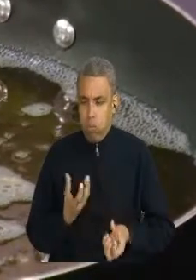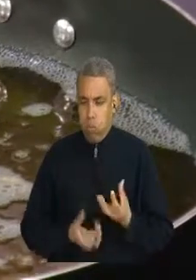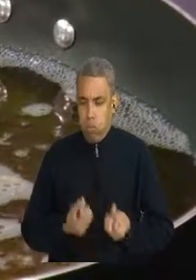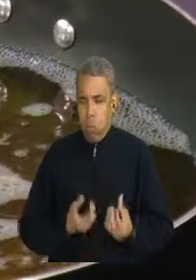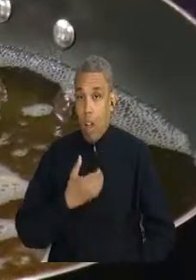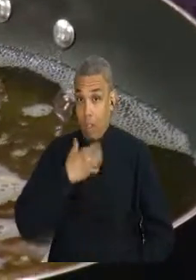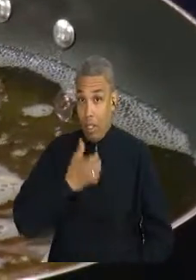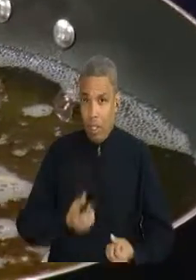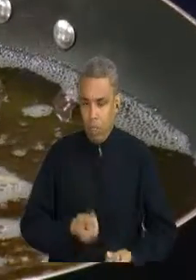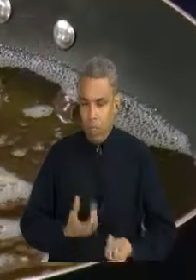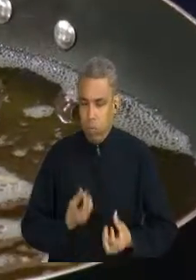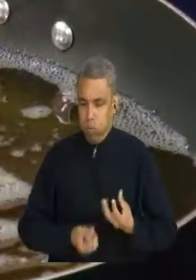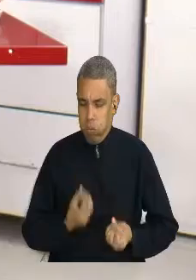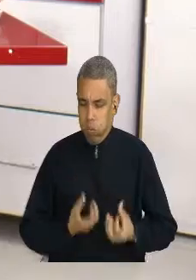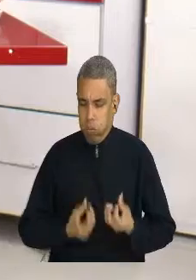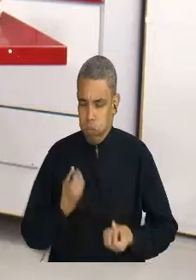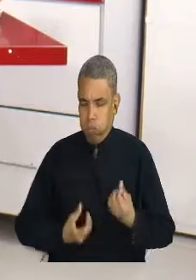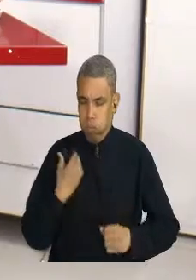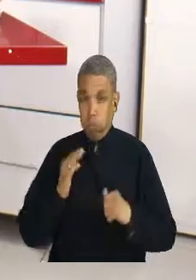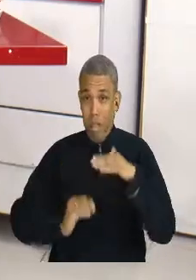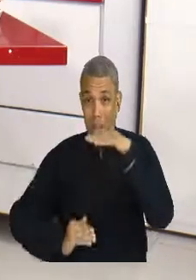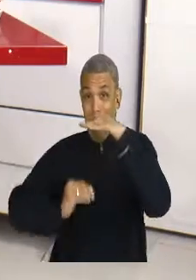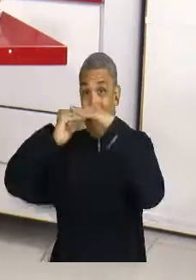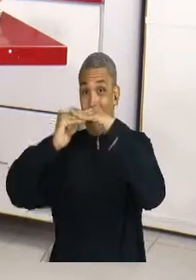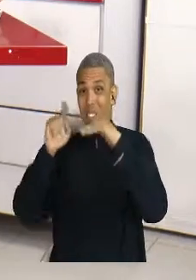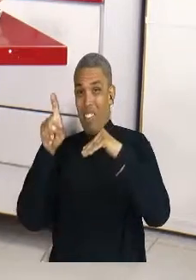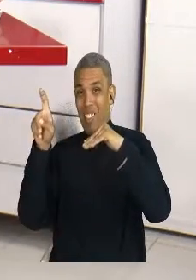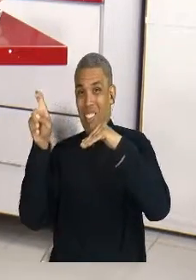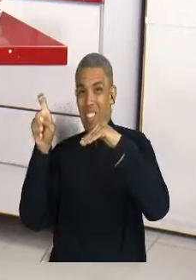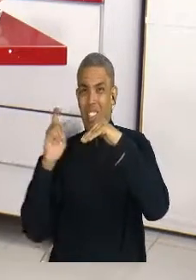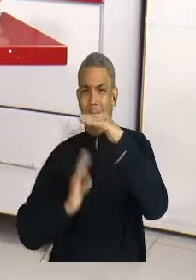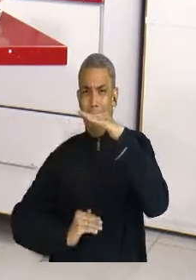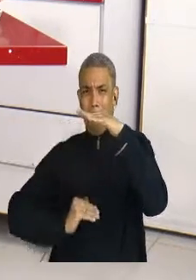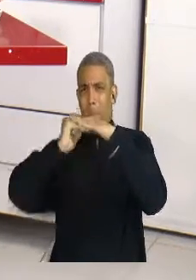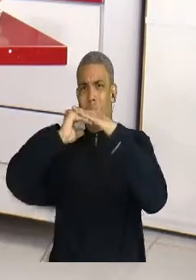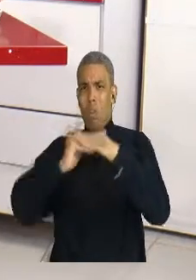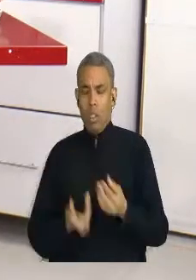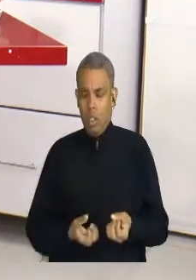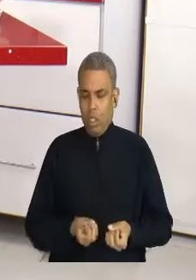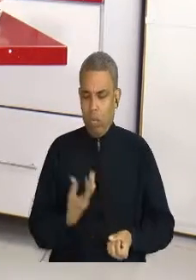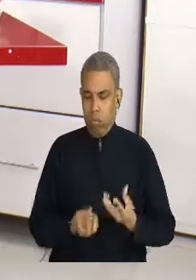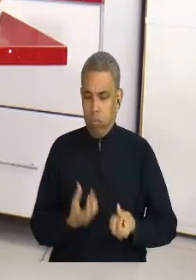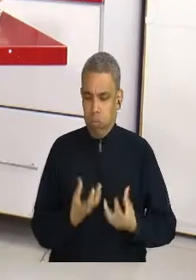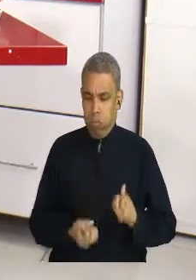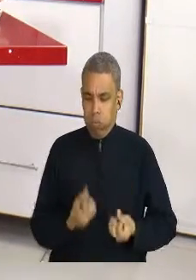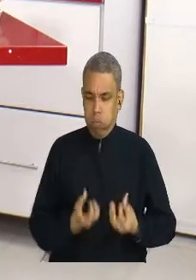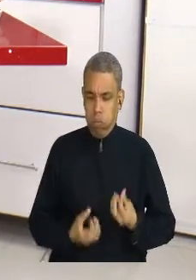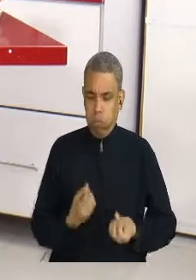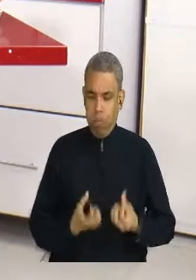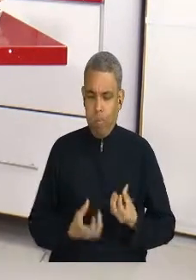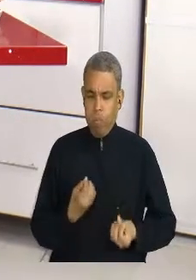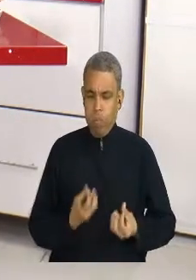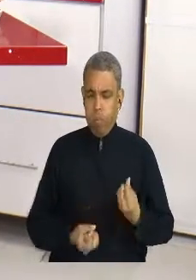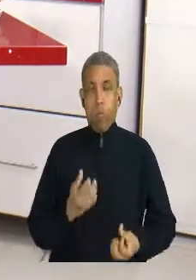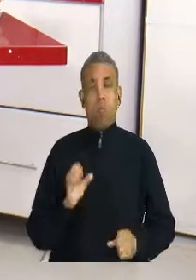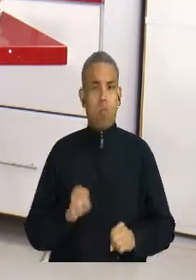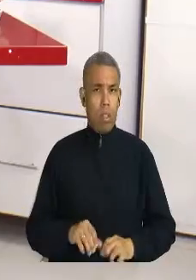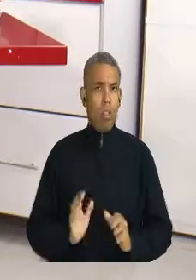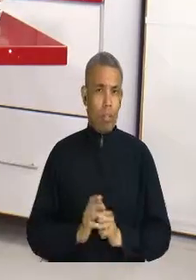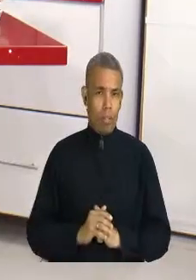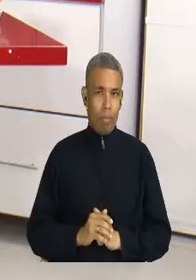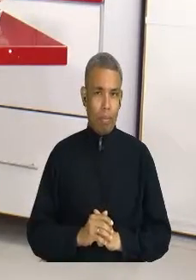agua, bueno. No pasa de esa temperatura, mientras que otros productos, aceite y eso sí, suben temperatura hasta 350